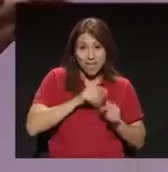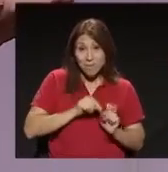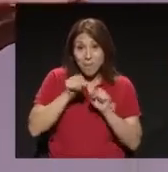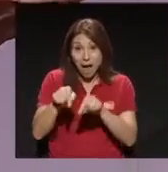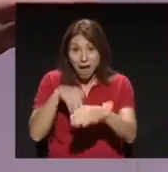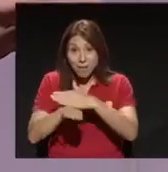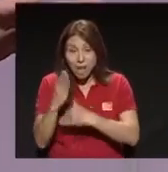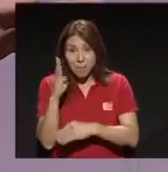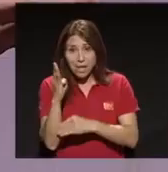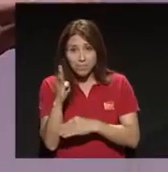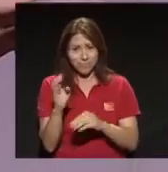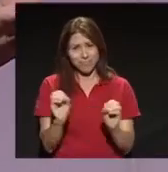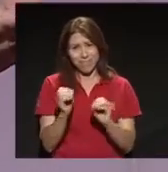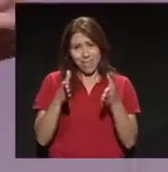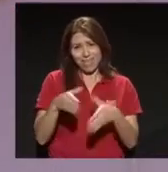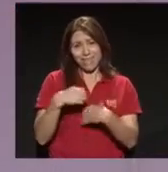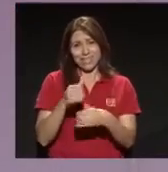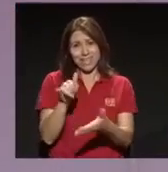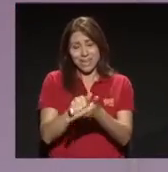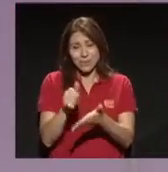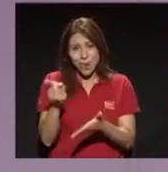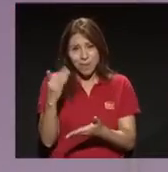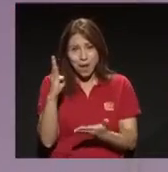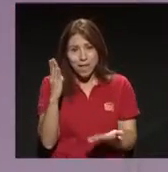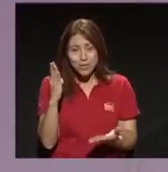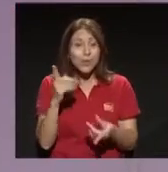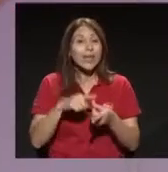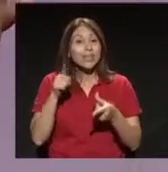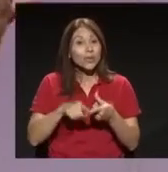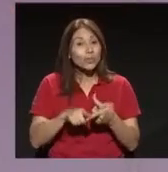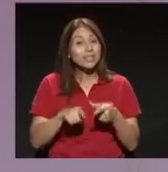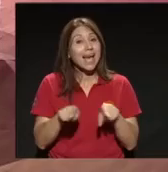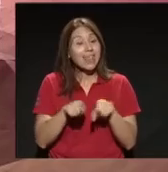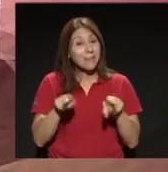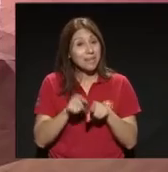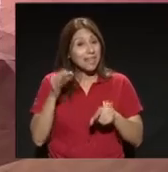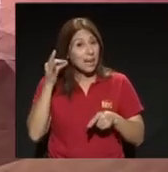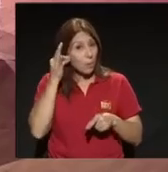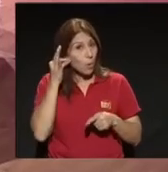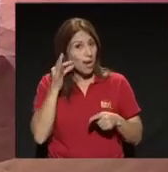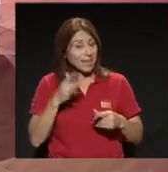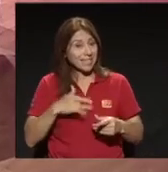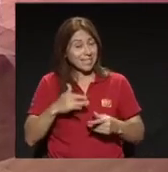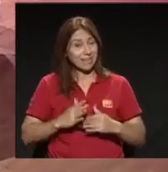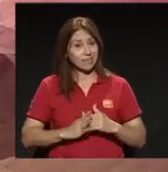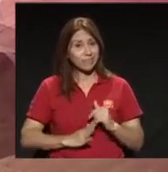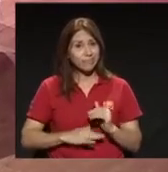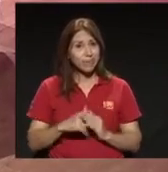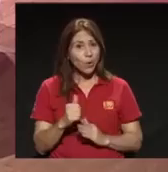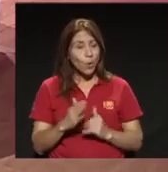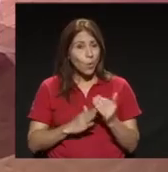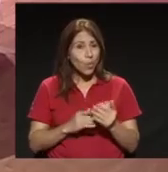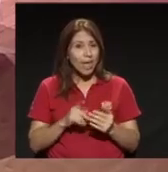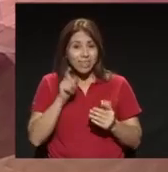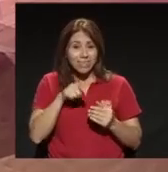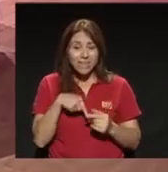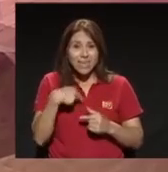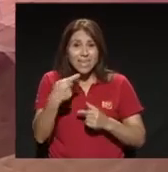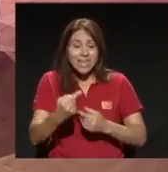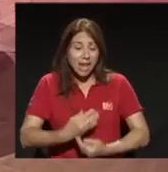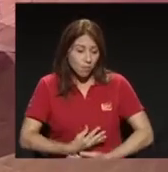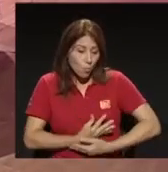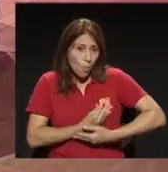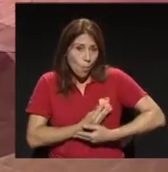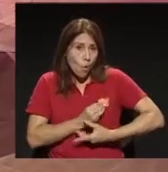almuerzo al baño o sea nadie va a hacer eso al baño entonces además de la incomodidad para la mujer especialmente tener que ir a extraerse la leche o dar de mamar en el